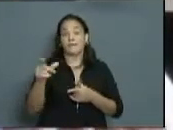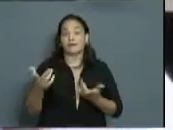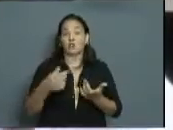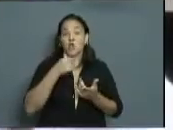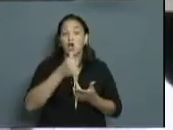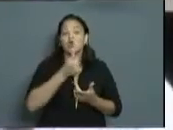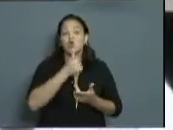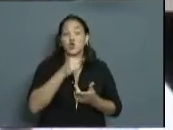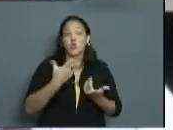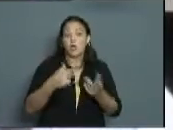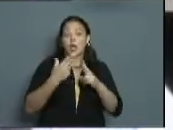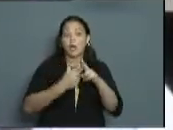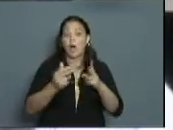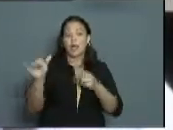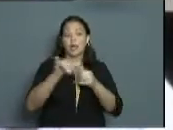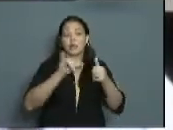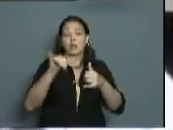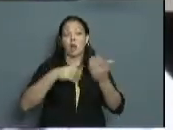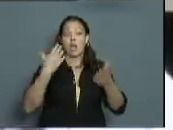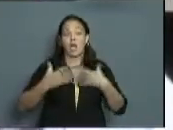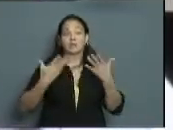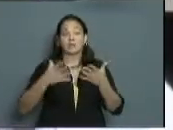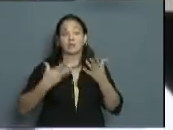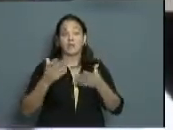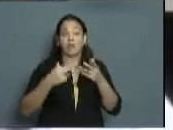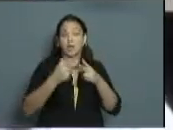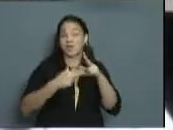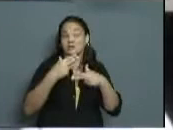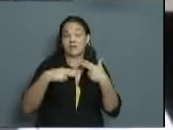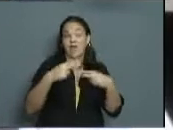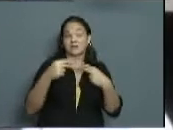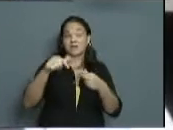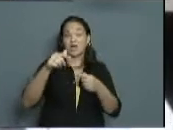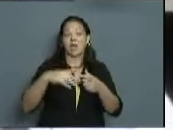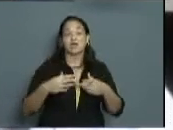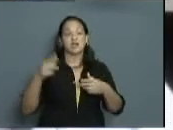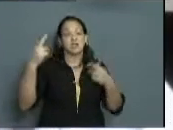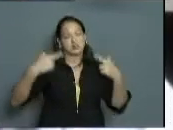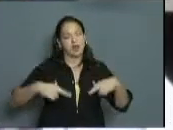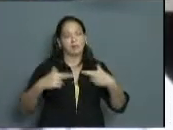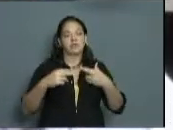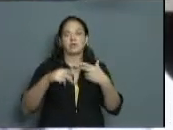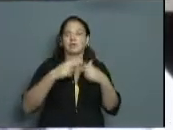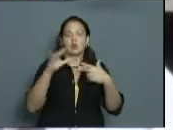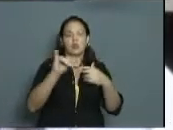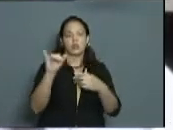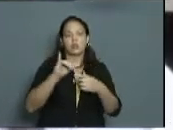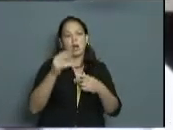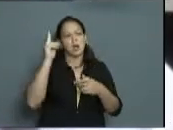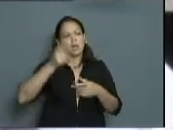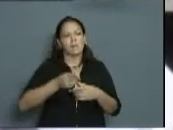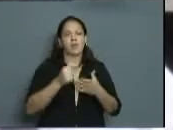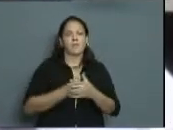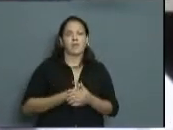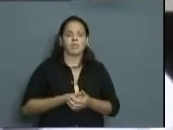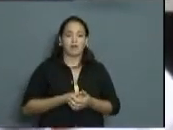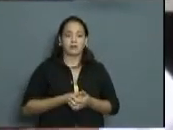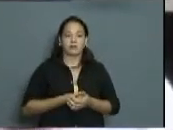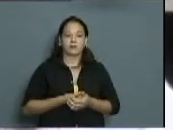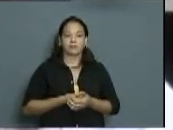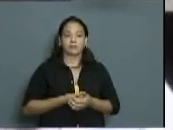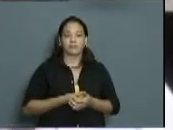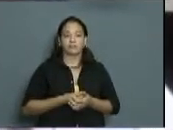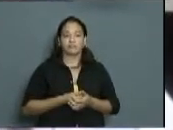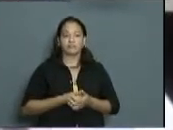las actividades que se realizan de forma terapéutica en la institución y le damos algunas indicaciones para que